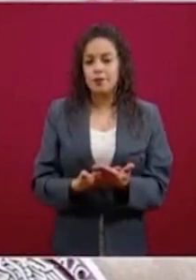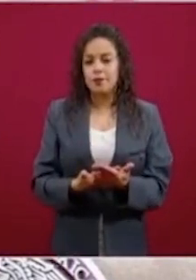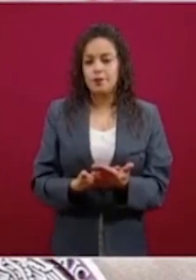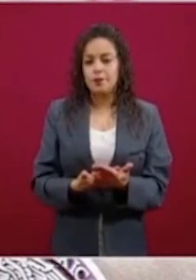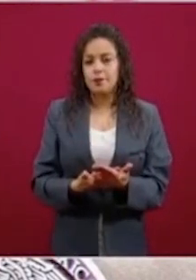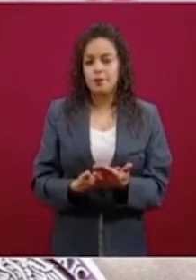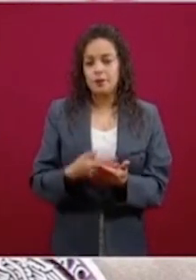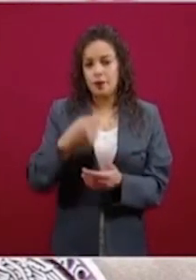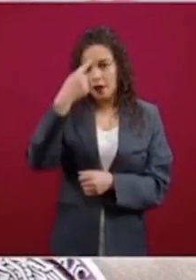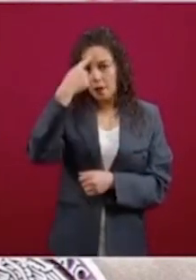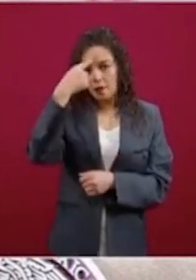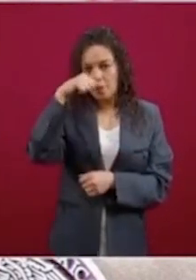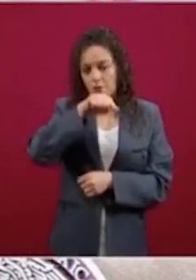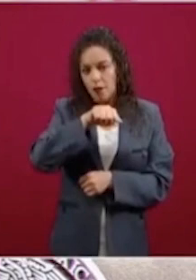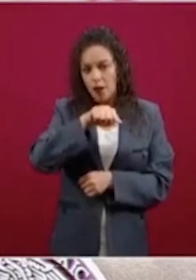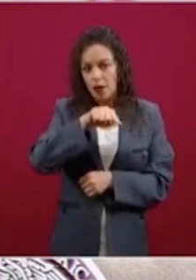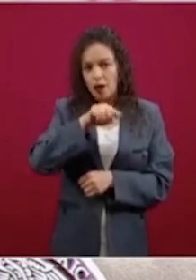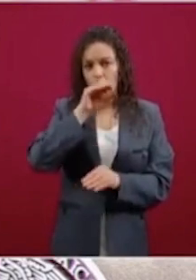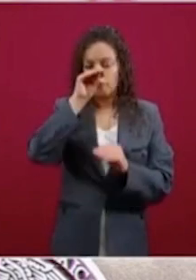en aduanas.